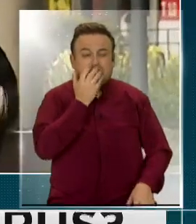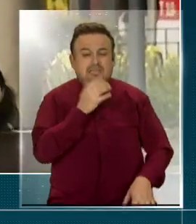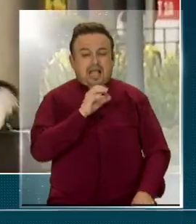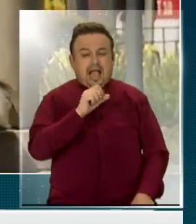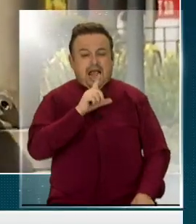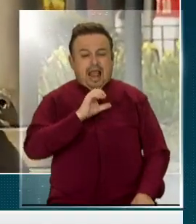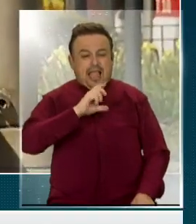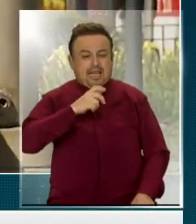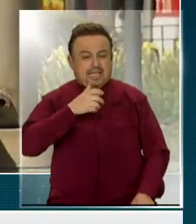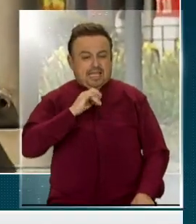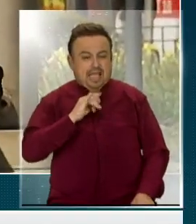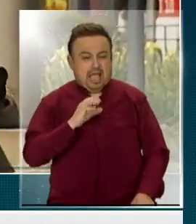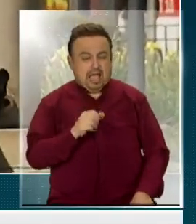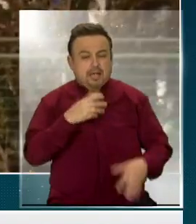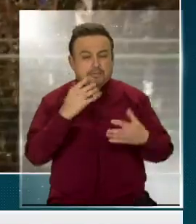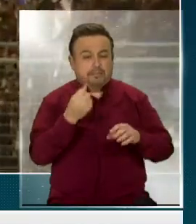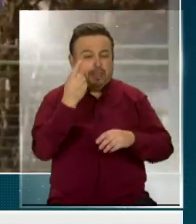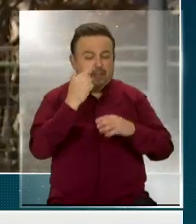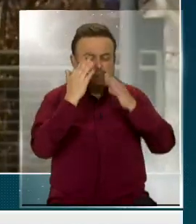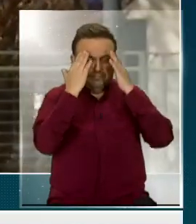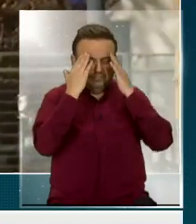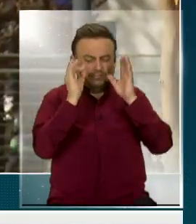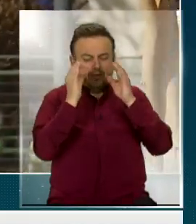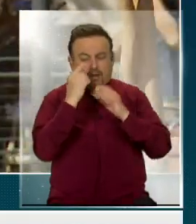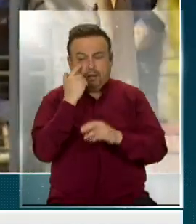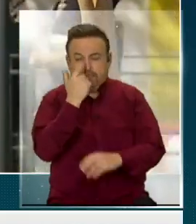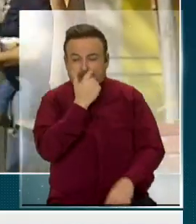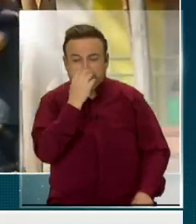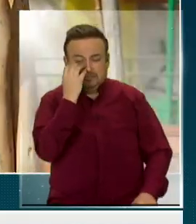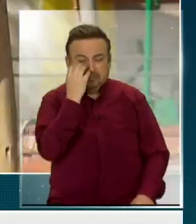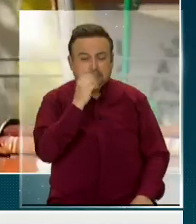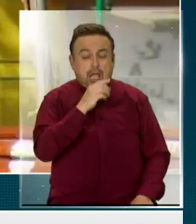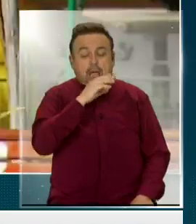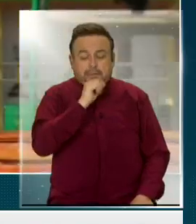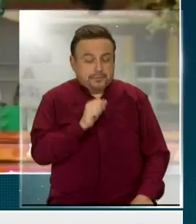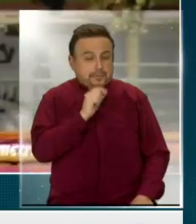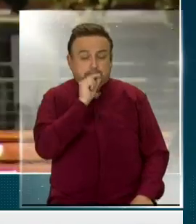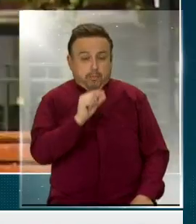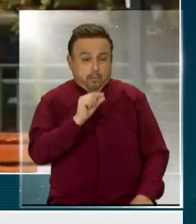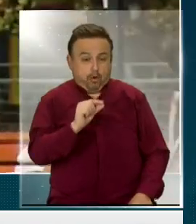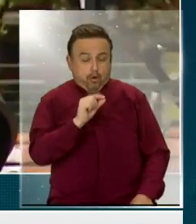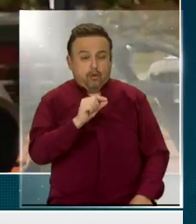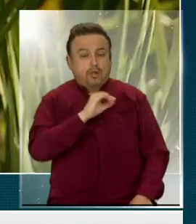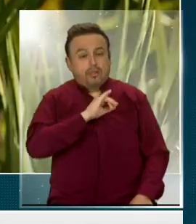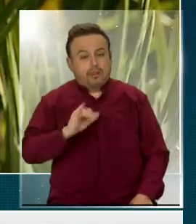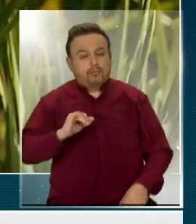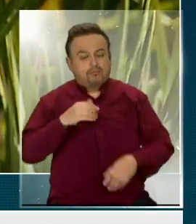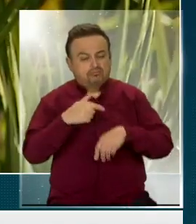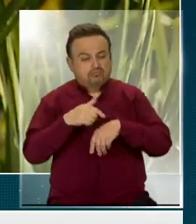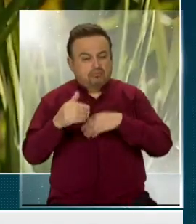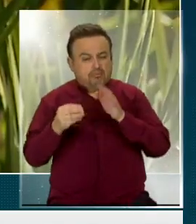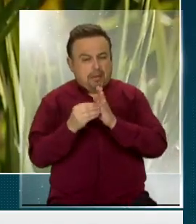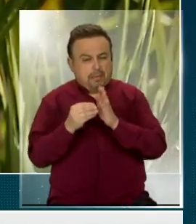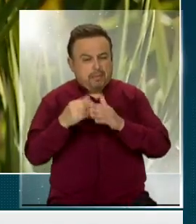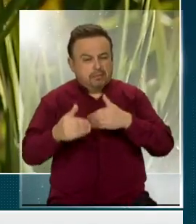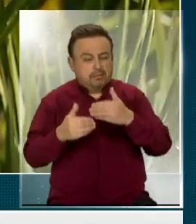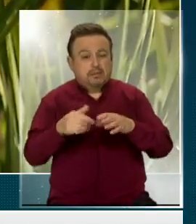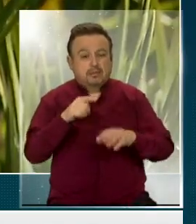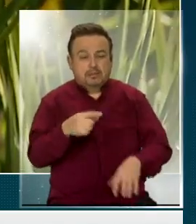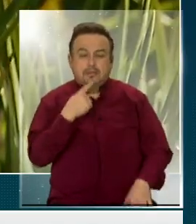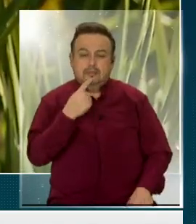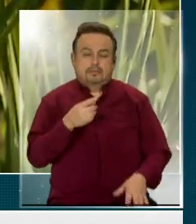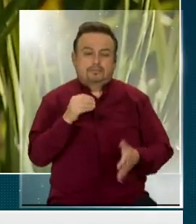de un día a otro. Usted va a tener primeros síntomas que probablemente le molestan los ojos, empieza a estornudar de a poco y empieza a empeorar en los días. Si a usted se le